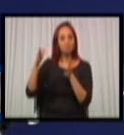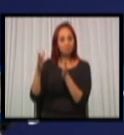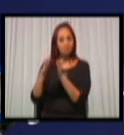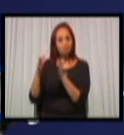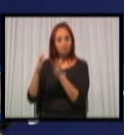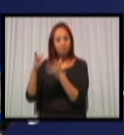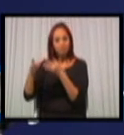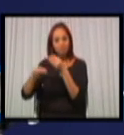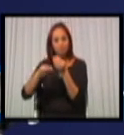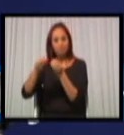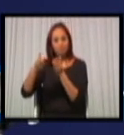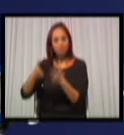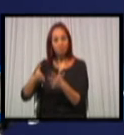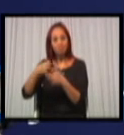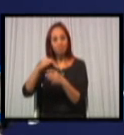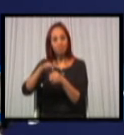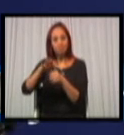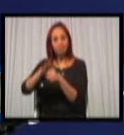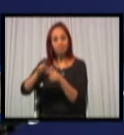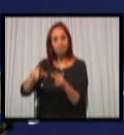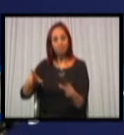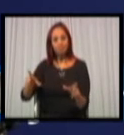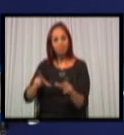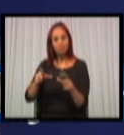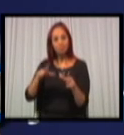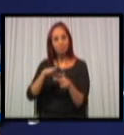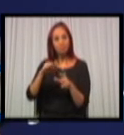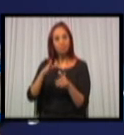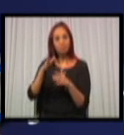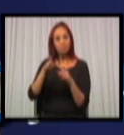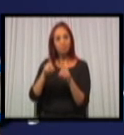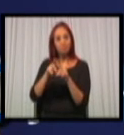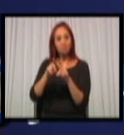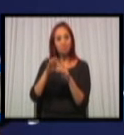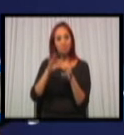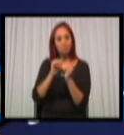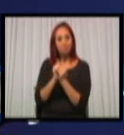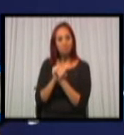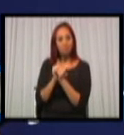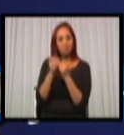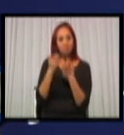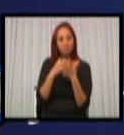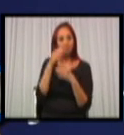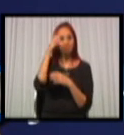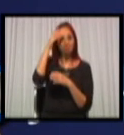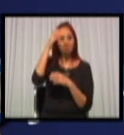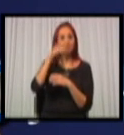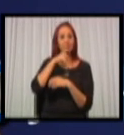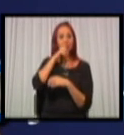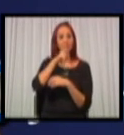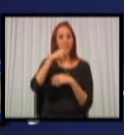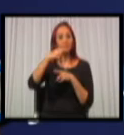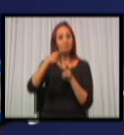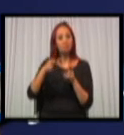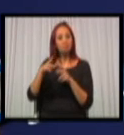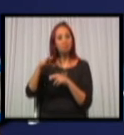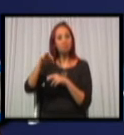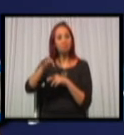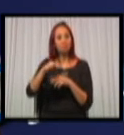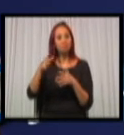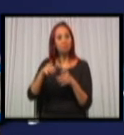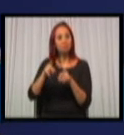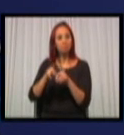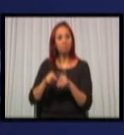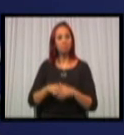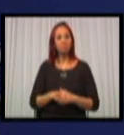productores y agricultores de la zona y con un turismo rural y agroindustrial